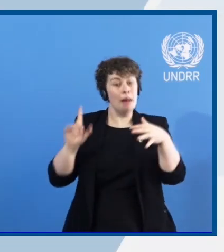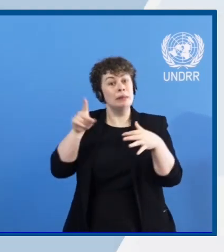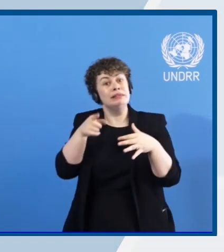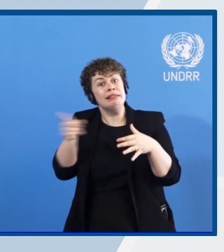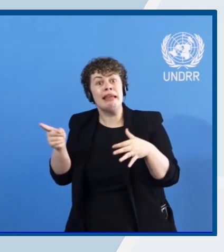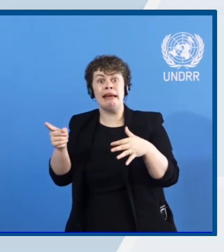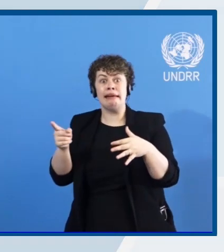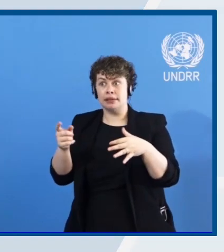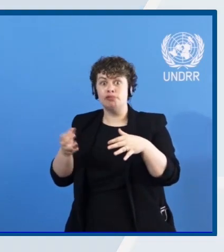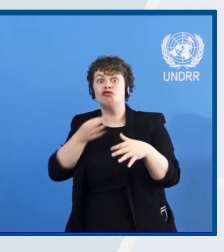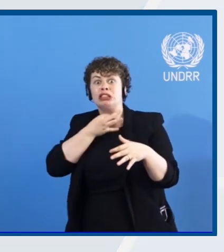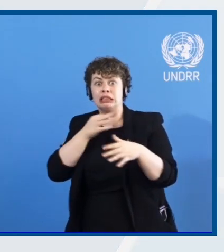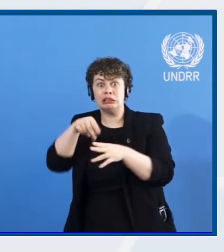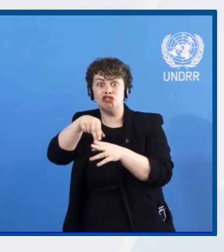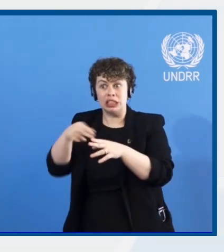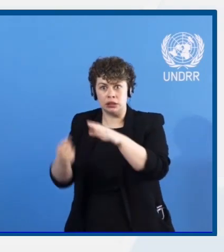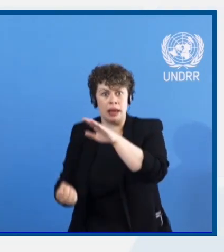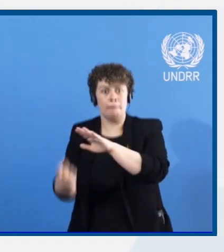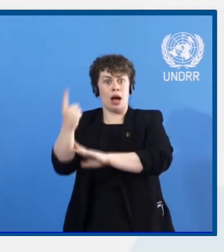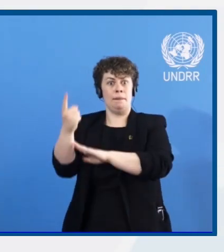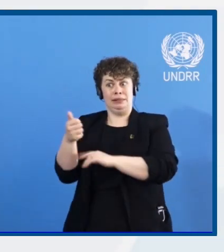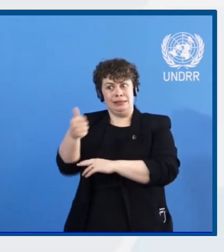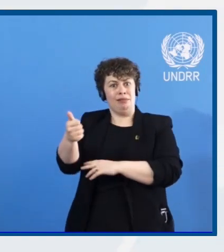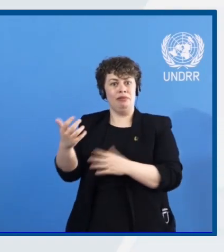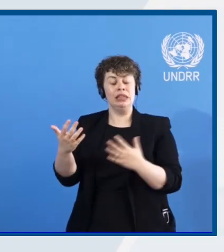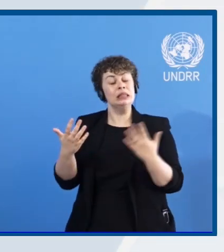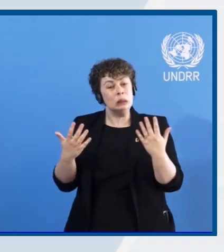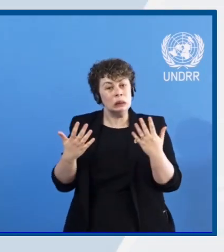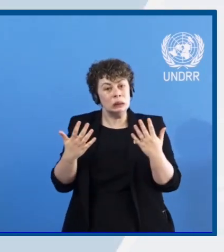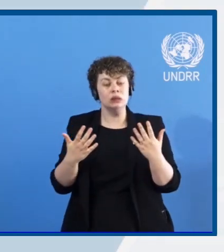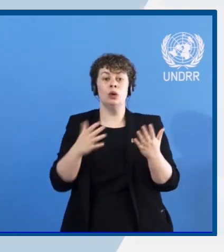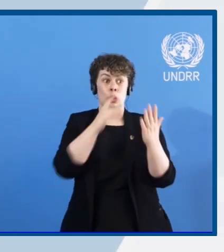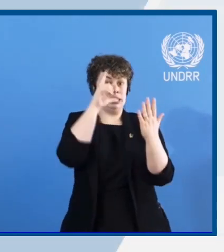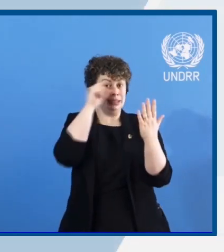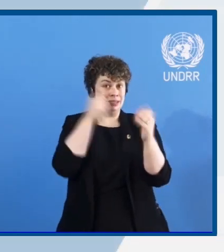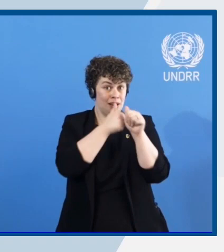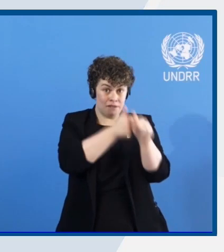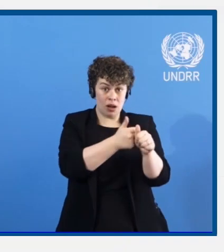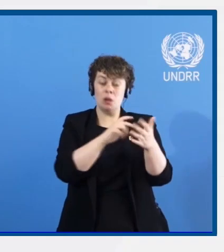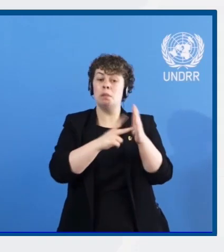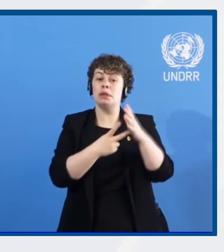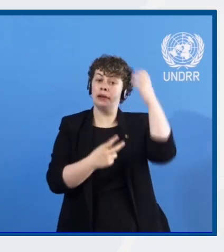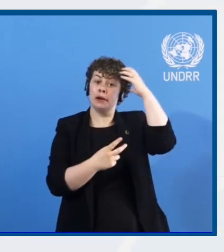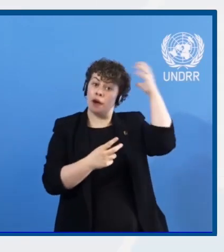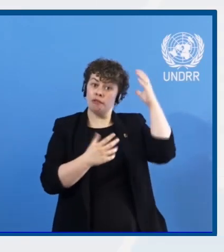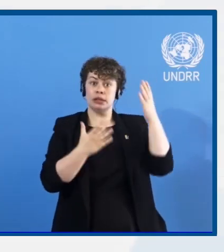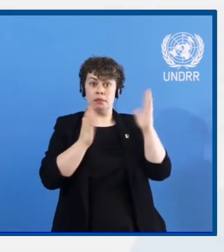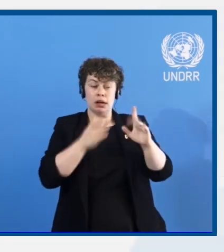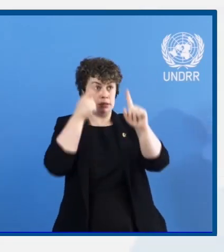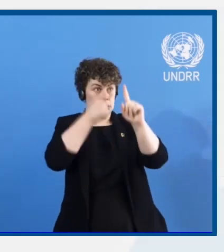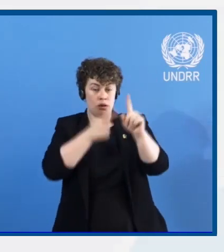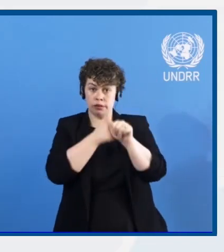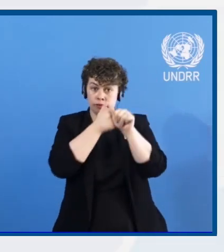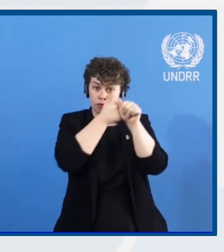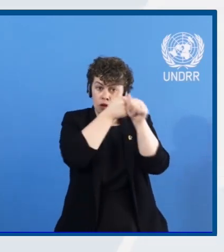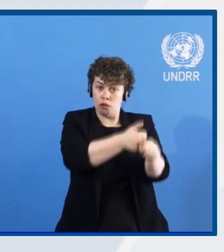metas orientadas a reducir el riesgo y el sector productivo con un enfoque de mercado orientado más bien a sacar